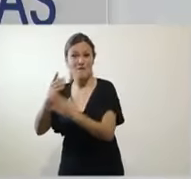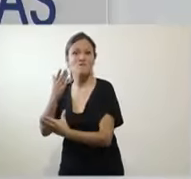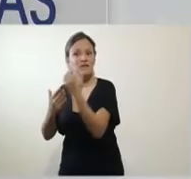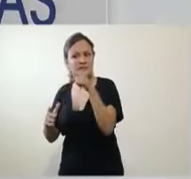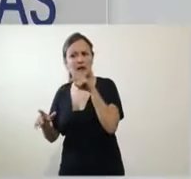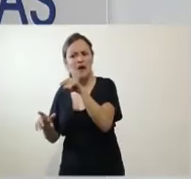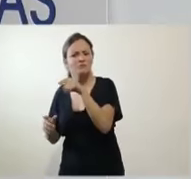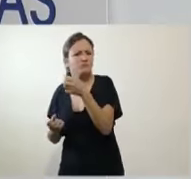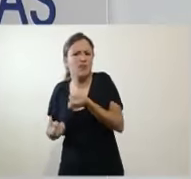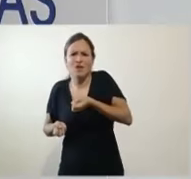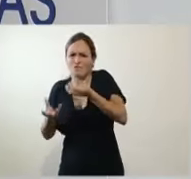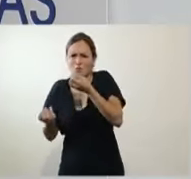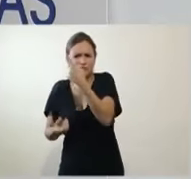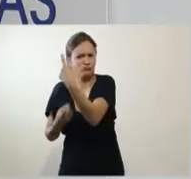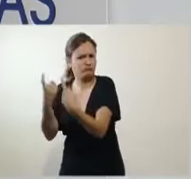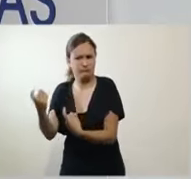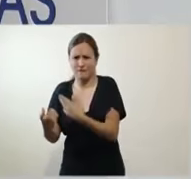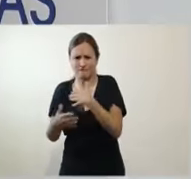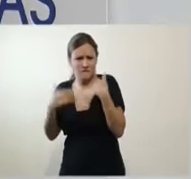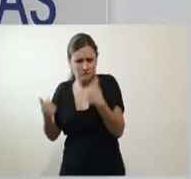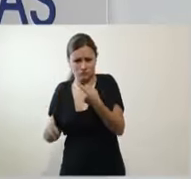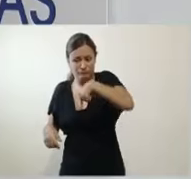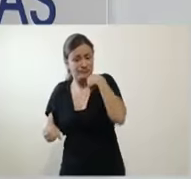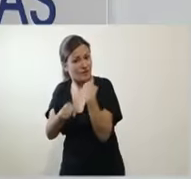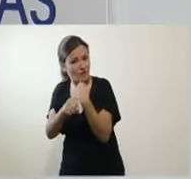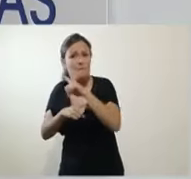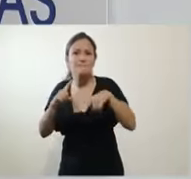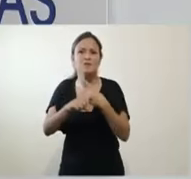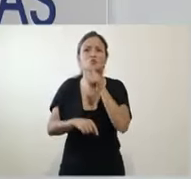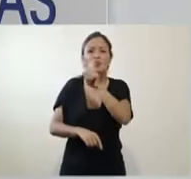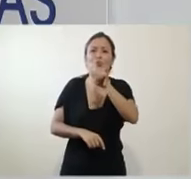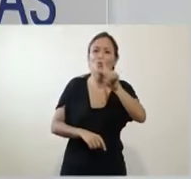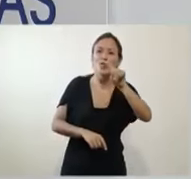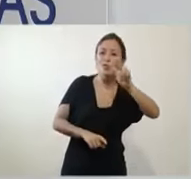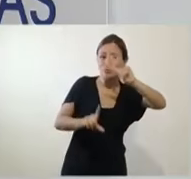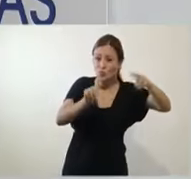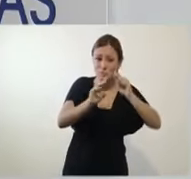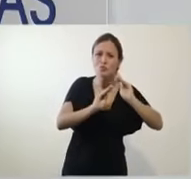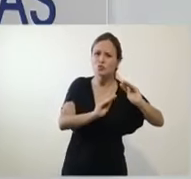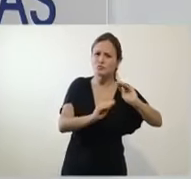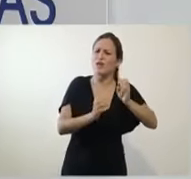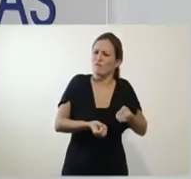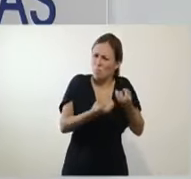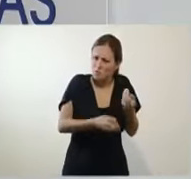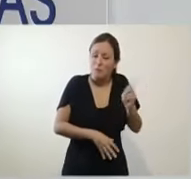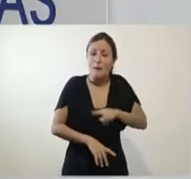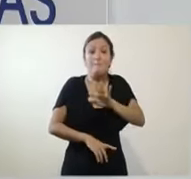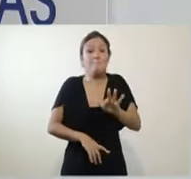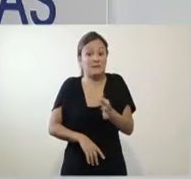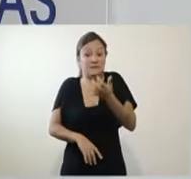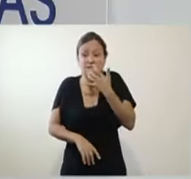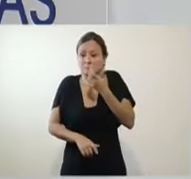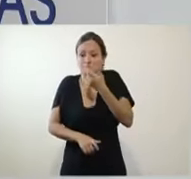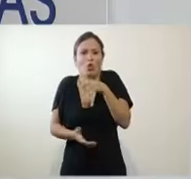que está toda la información con la que estamos trabajando y la página del 112, que también está toda la información. Incluso, ante